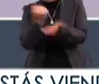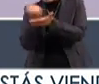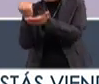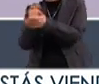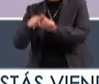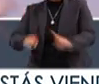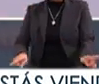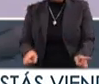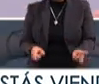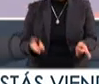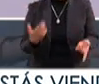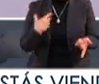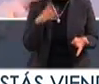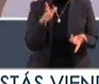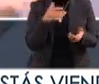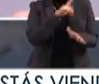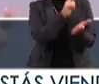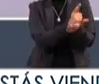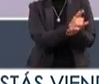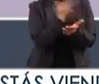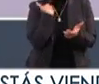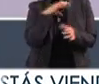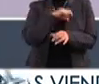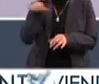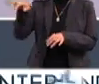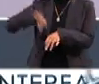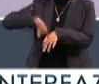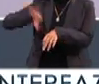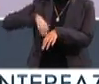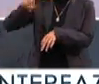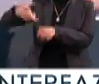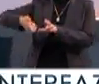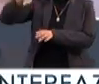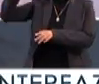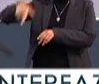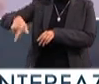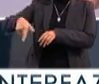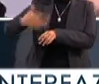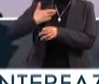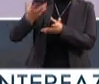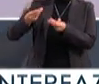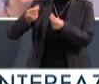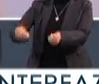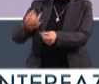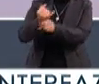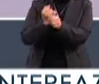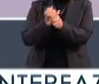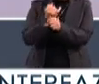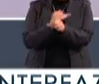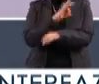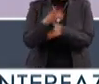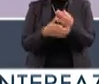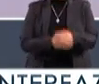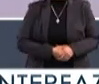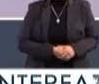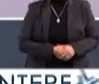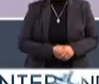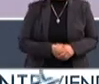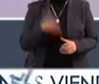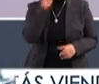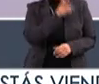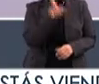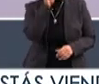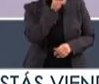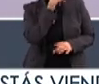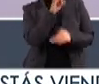y por estas leyes que les dan la preferencia a estas farmacéuticas y obviamente porque invierten en la investigación y etcétera y en todas las